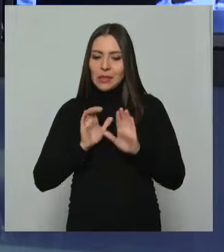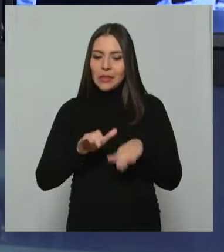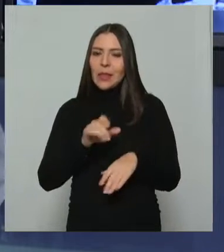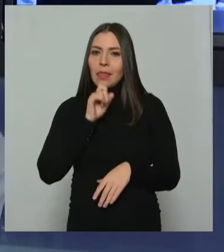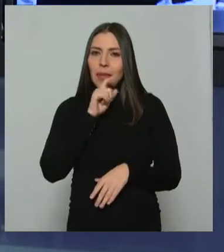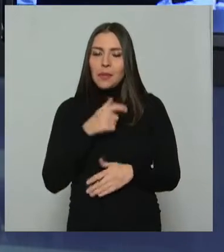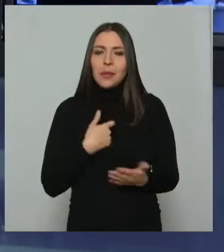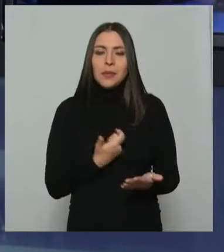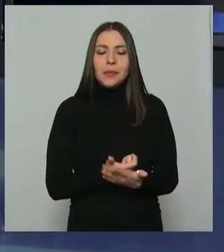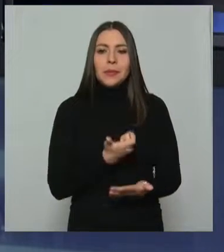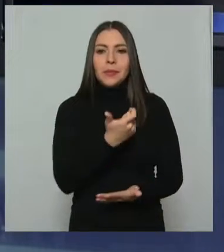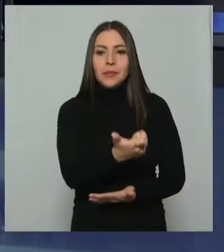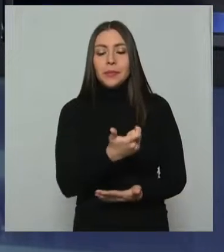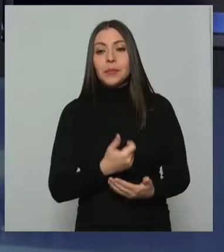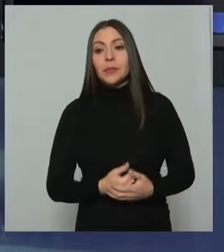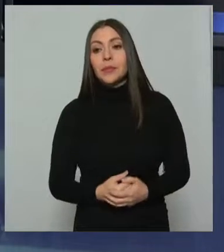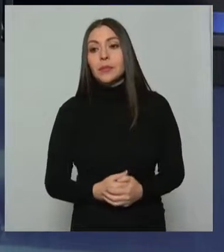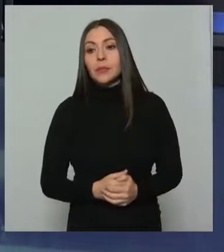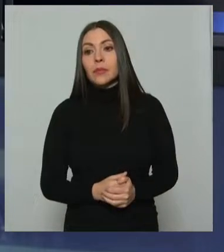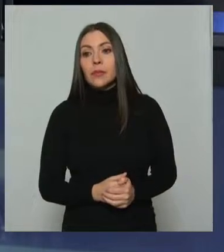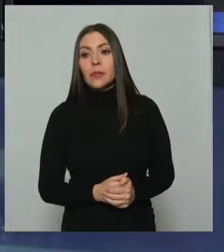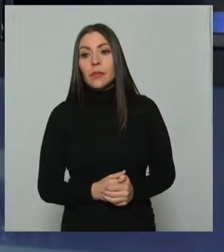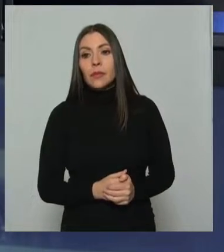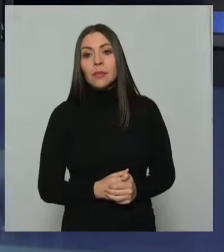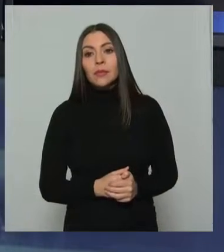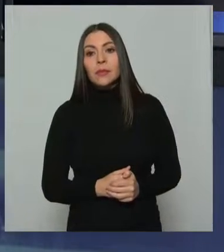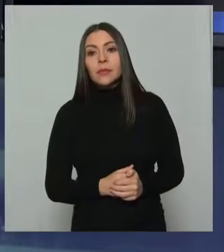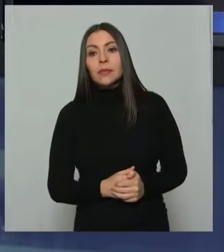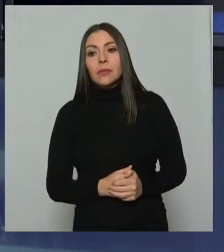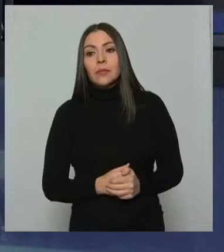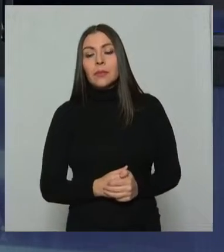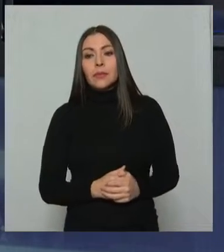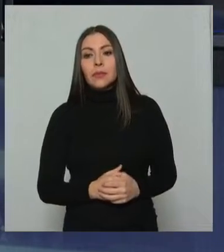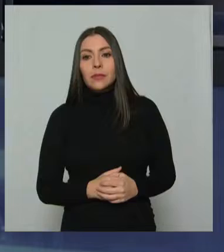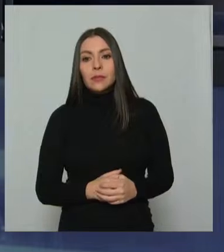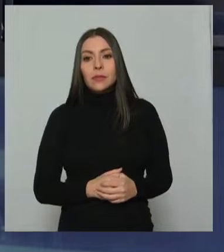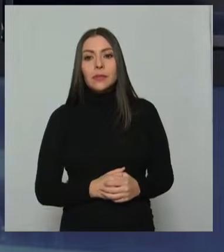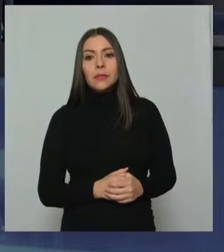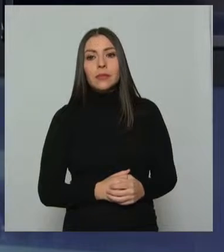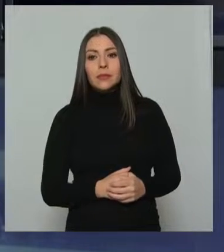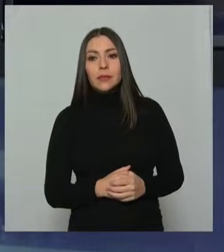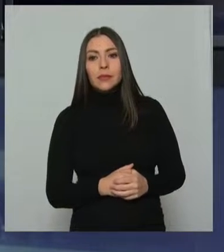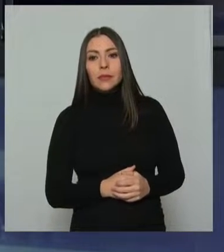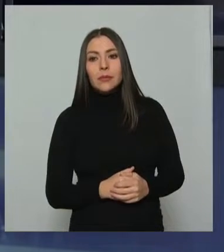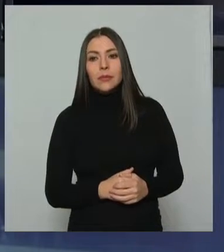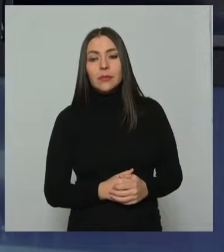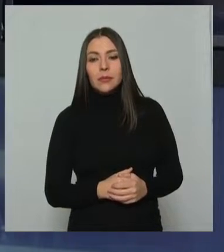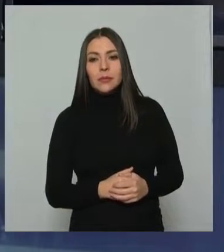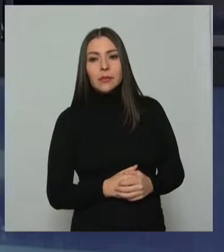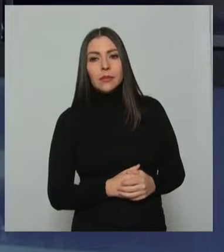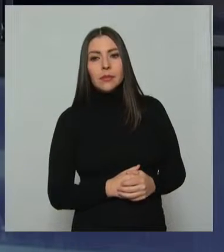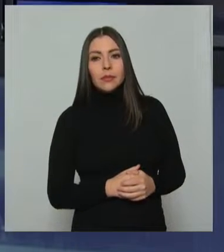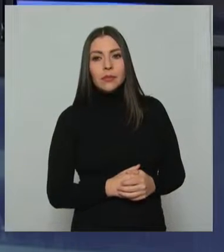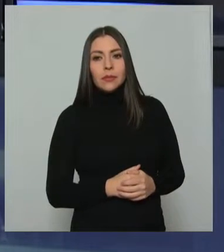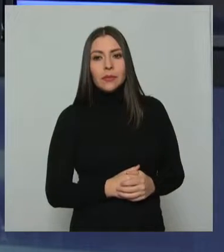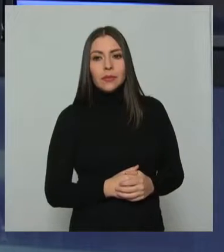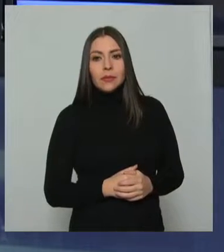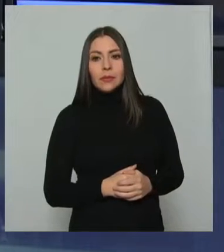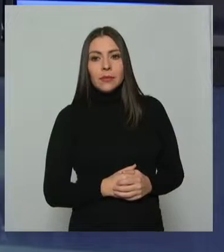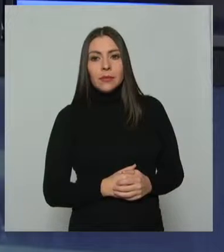inscripción. ¿Qué significa la inscripción? Hay que subrayar esto. Un grupo se